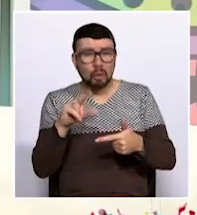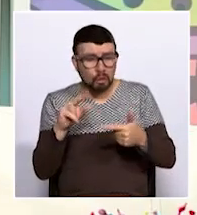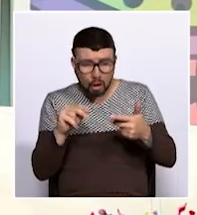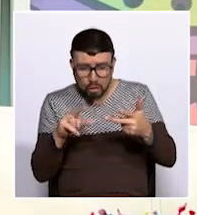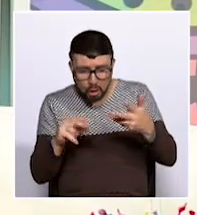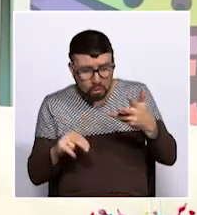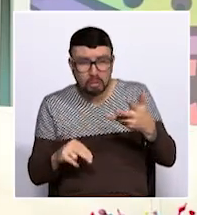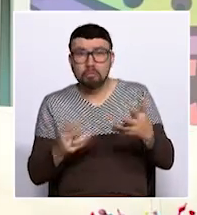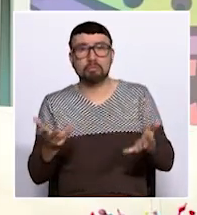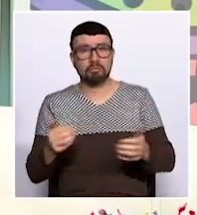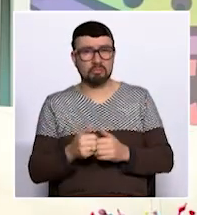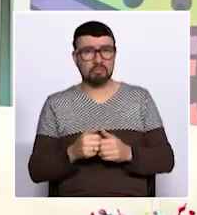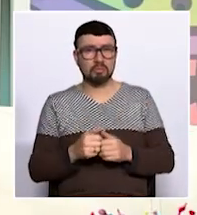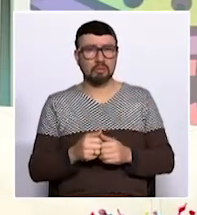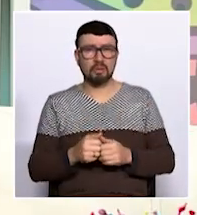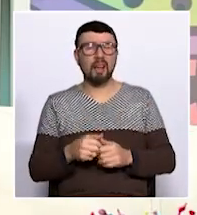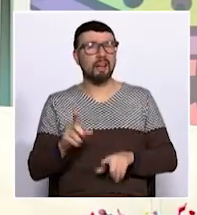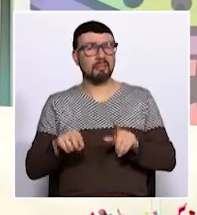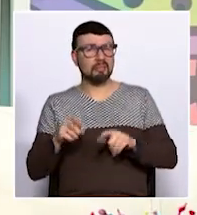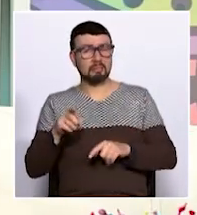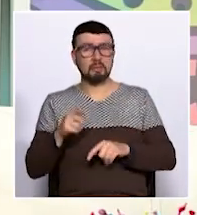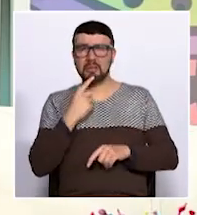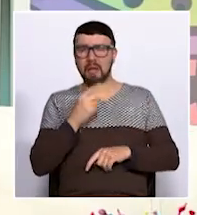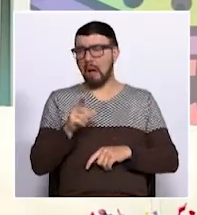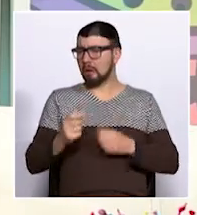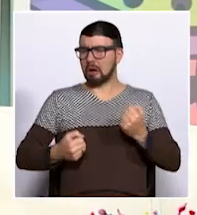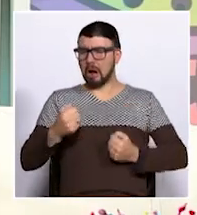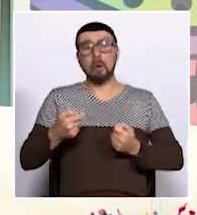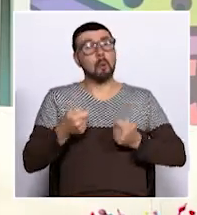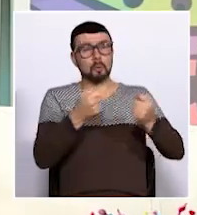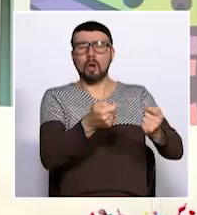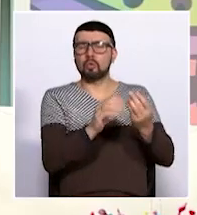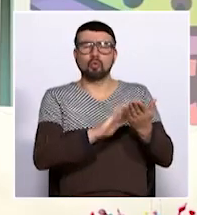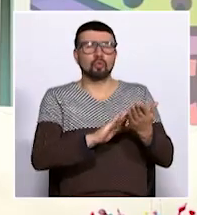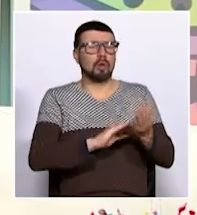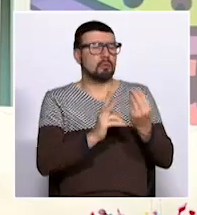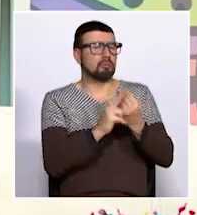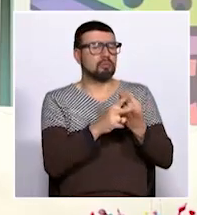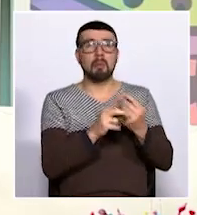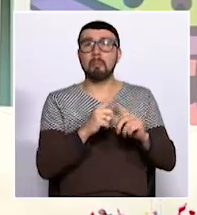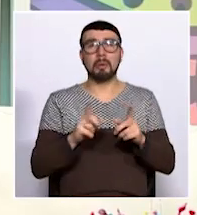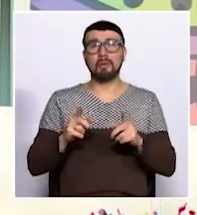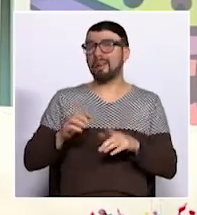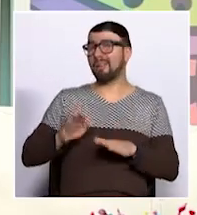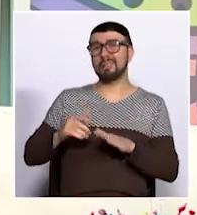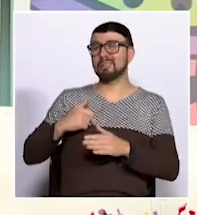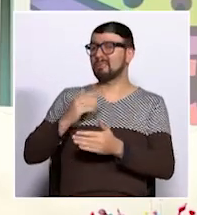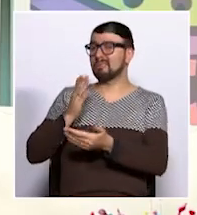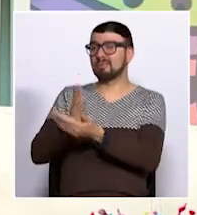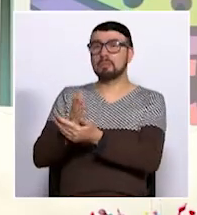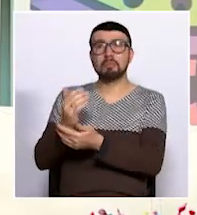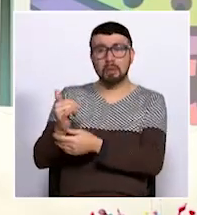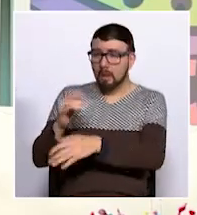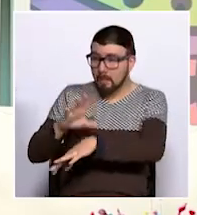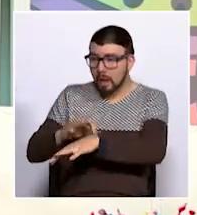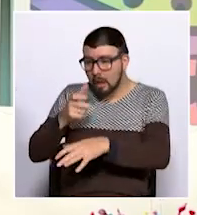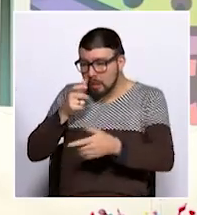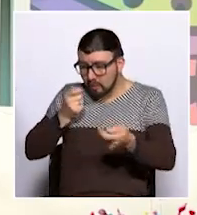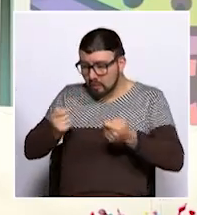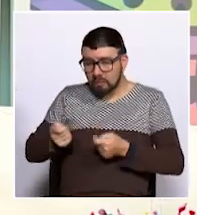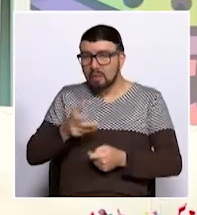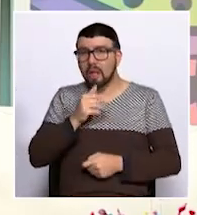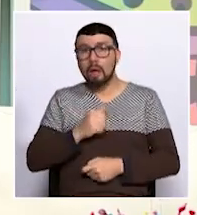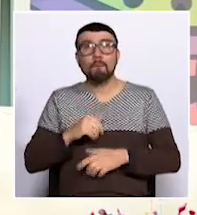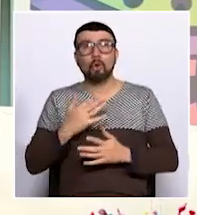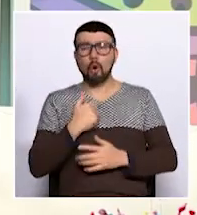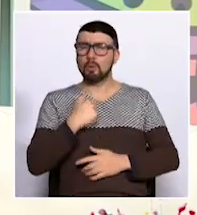hagan mantenimiento, pero nosotros no tomamos la conciencia de ir a que nos hagan una revisión. ¿Cómo estarán mis dientes? ¿Cómo